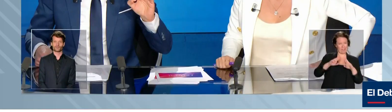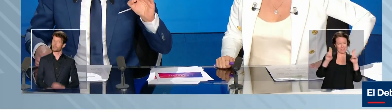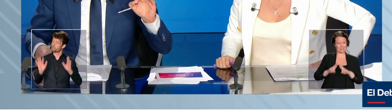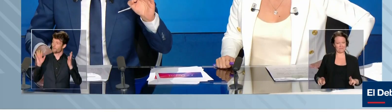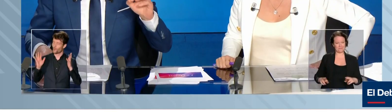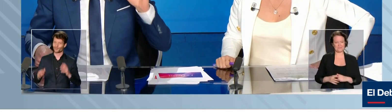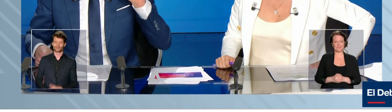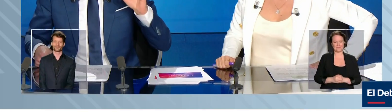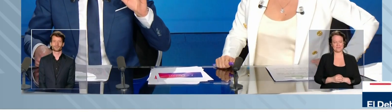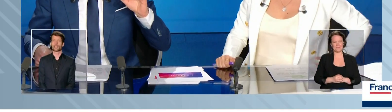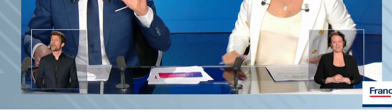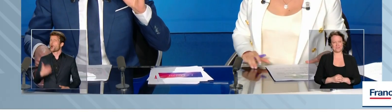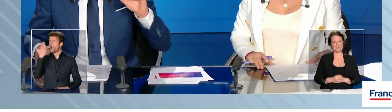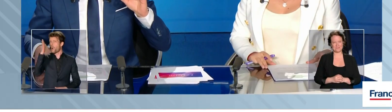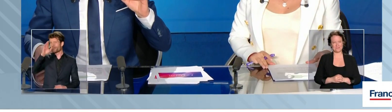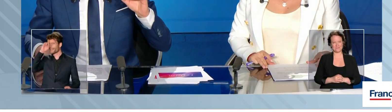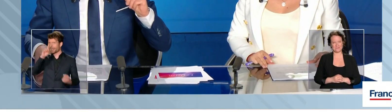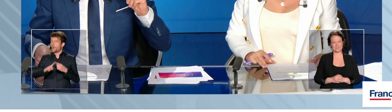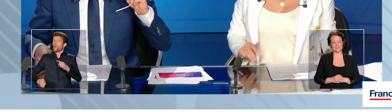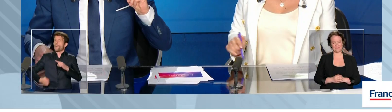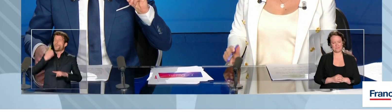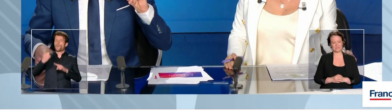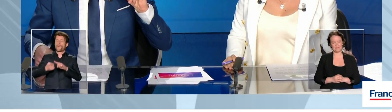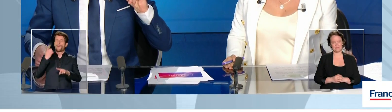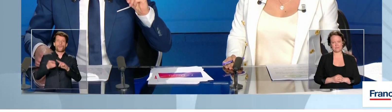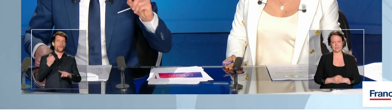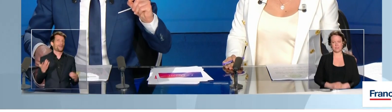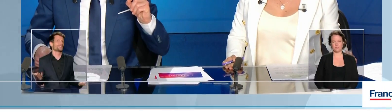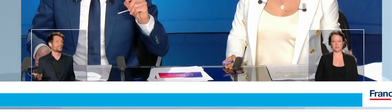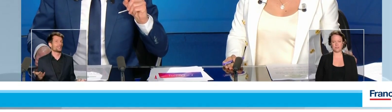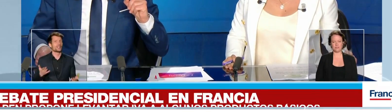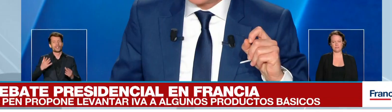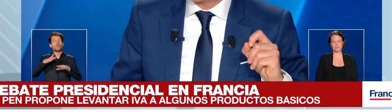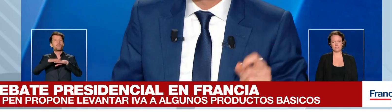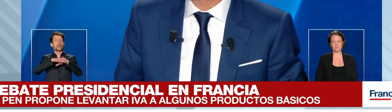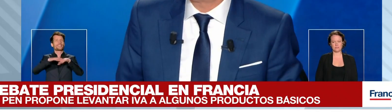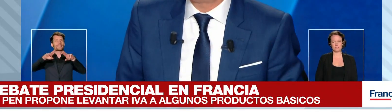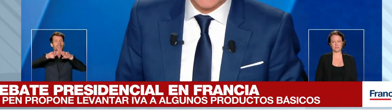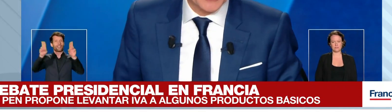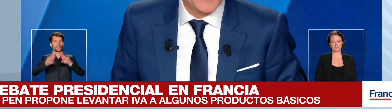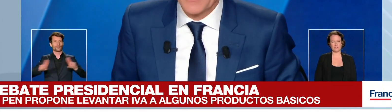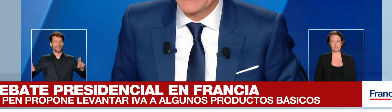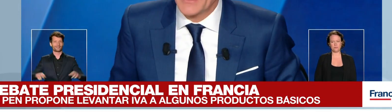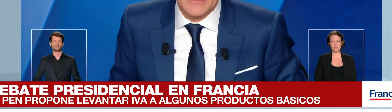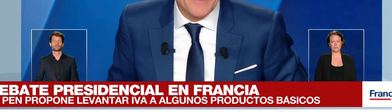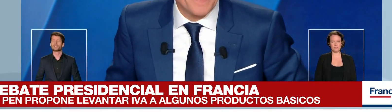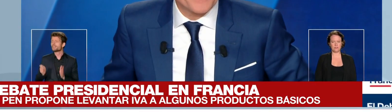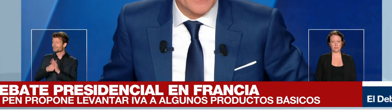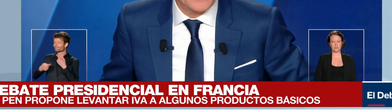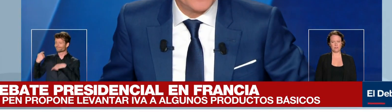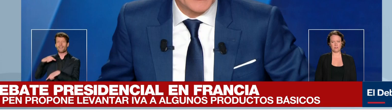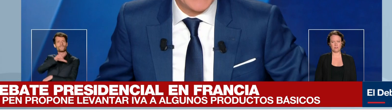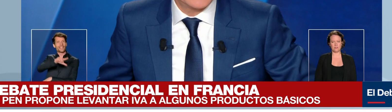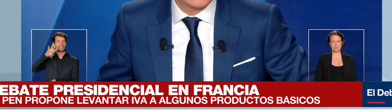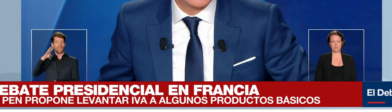adquisitivo. Pasemos al tema internacional. Otro capítulo extremadamente importante en estas circunstancias. El tema internacional. El 24 de